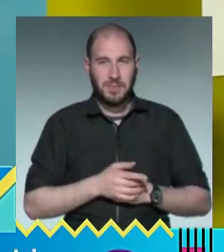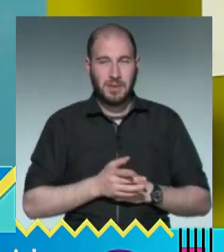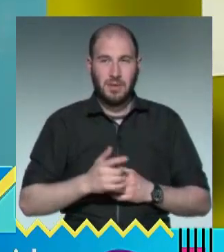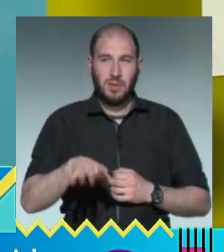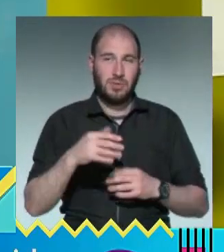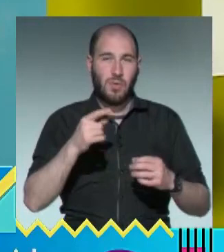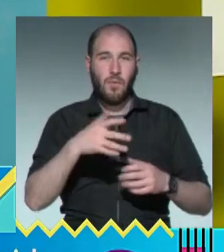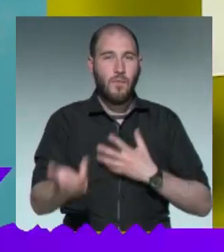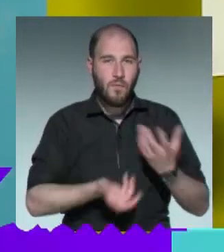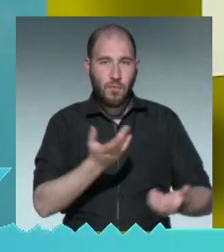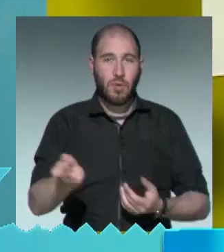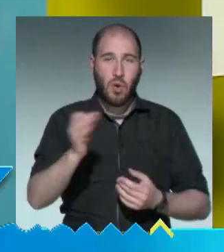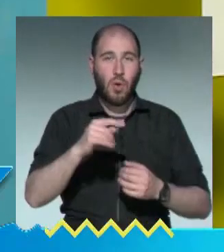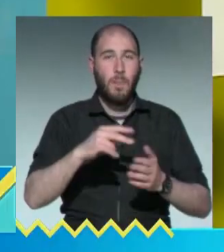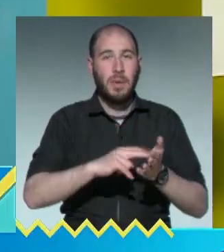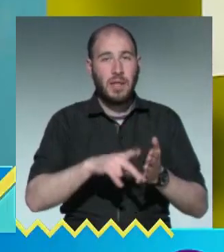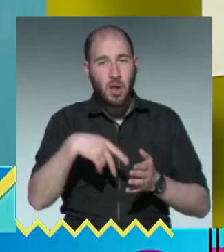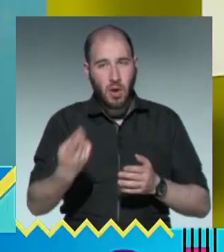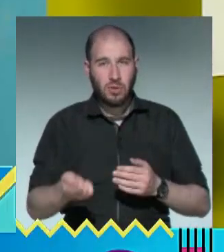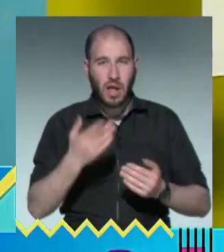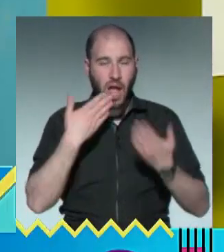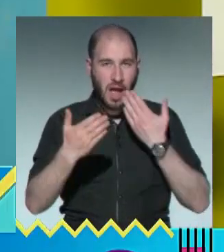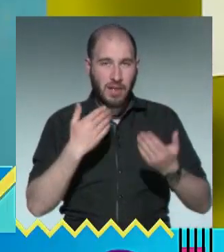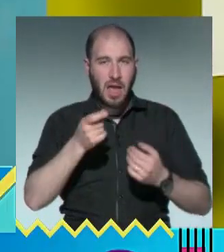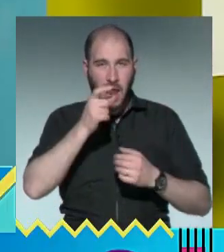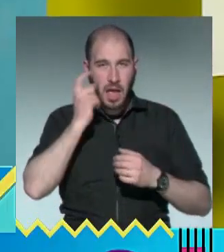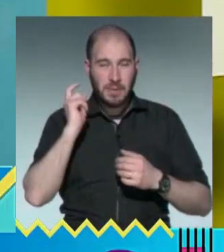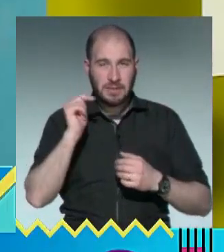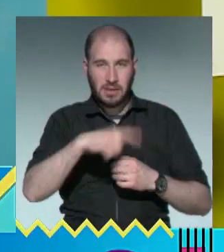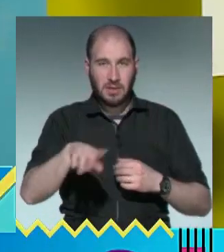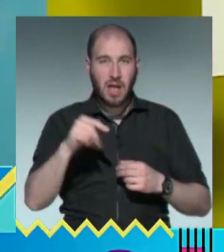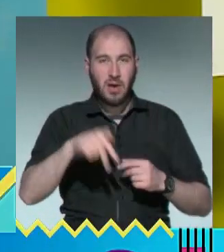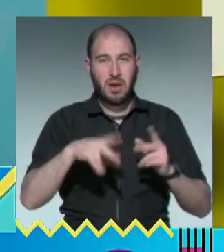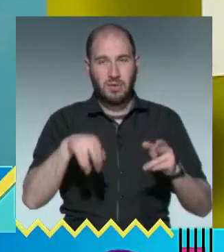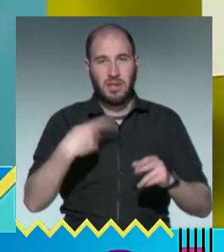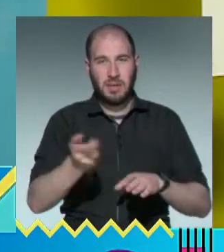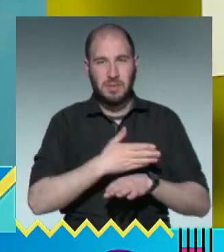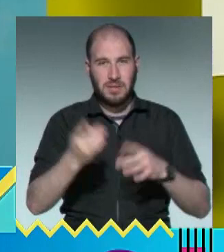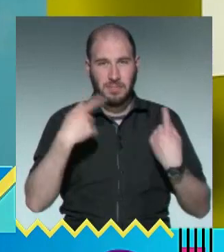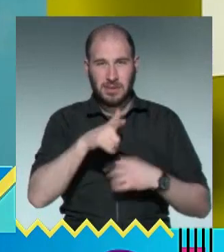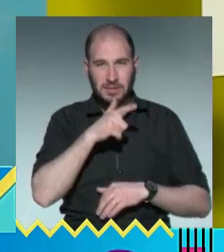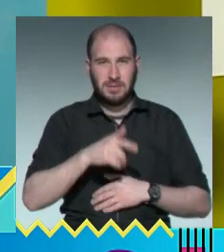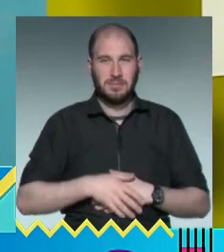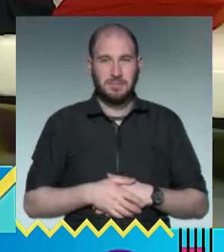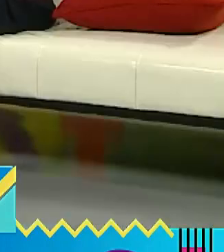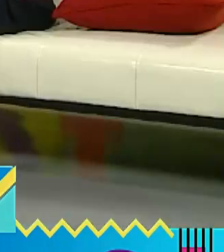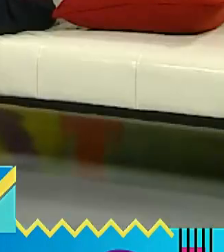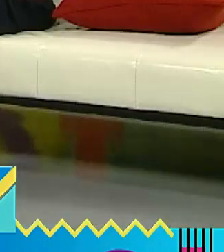estado en un incendio o también en otras situaciones, vamos a estar hablando de eso, de la experiencia de ellos. Nos vamos a un corte y enseguida continuamos con más distintos